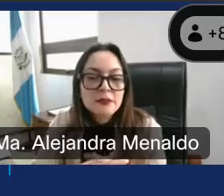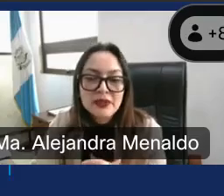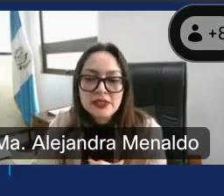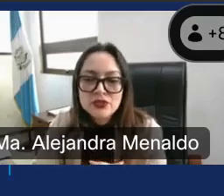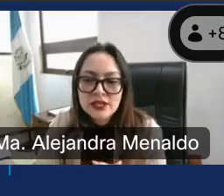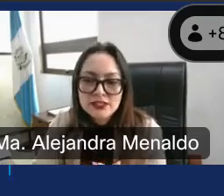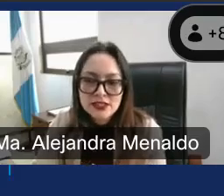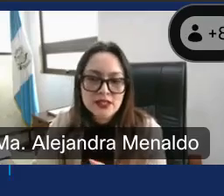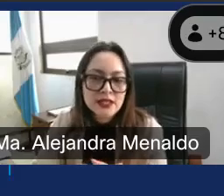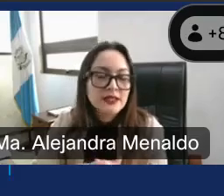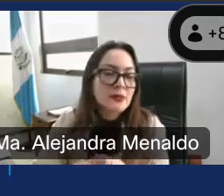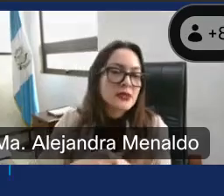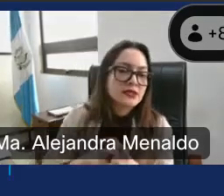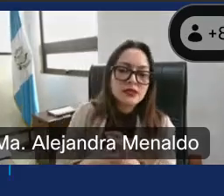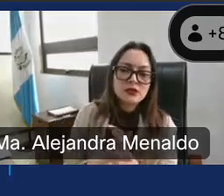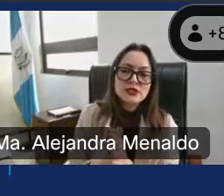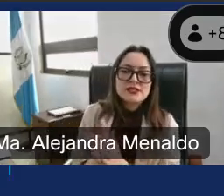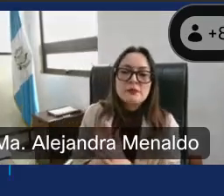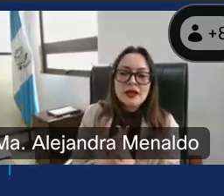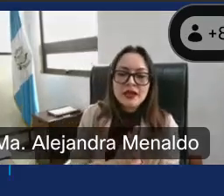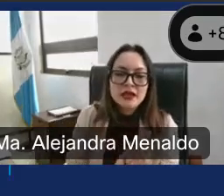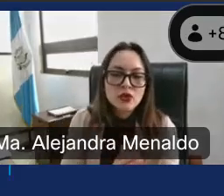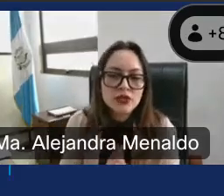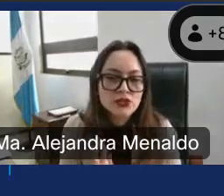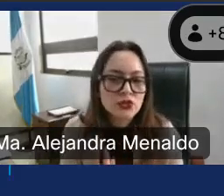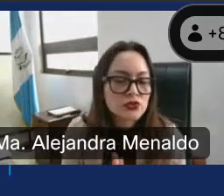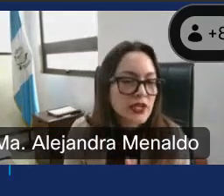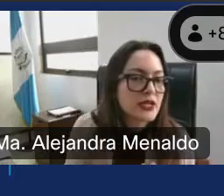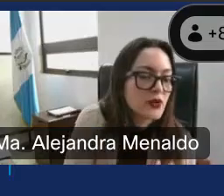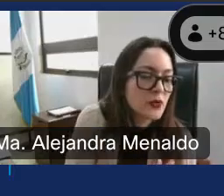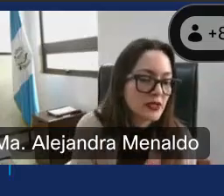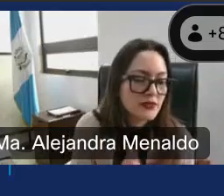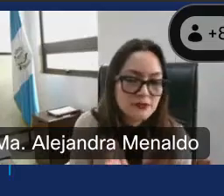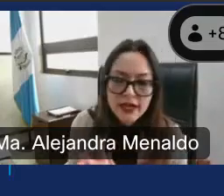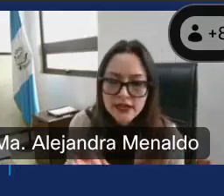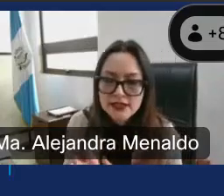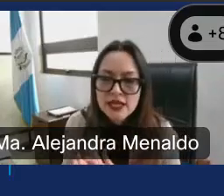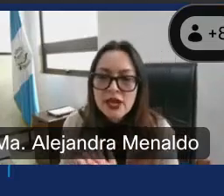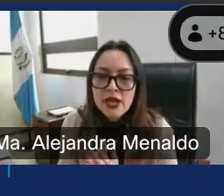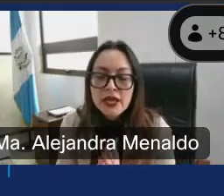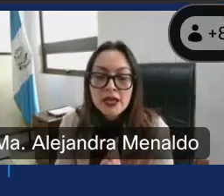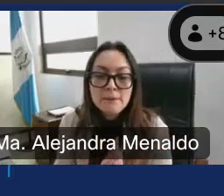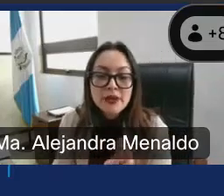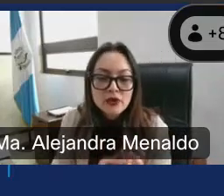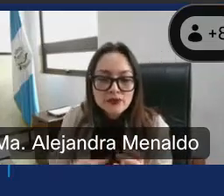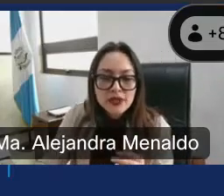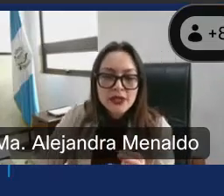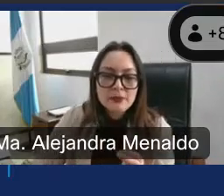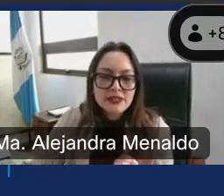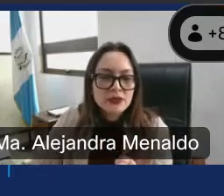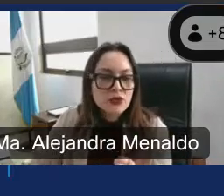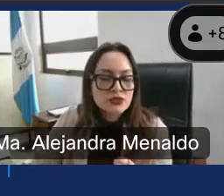La implementación de esta estrategia también, o sea, se enmarca en la coordinación técnica y operativa eficaz,